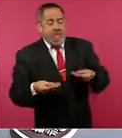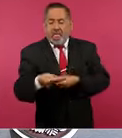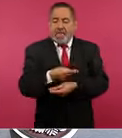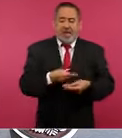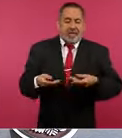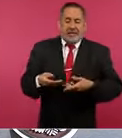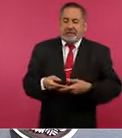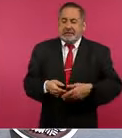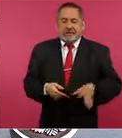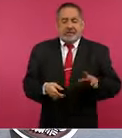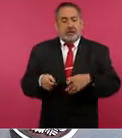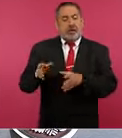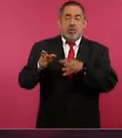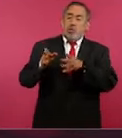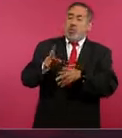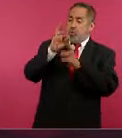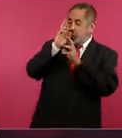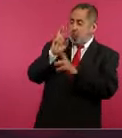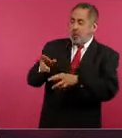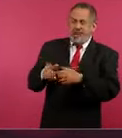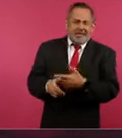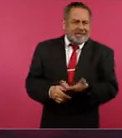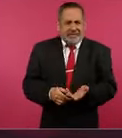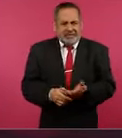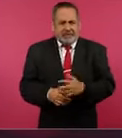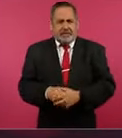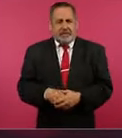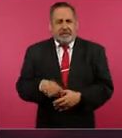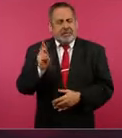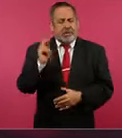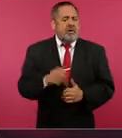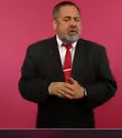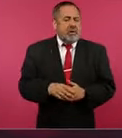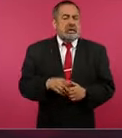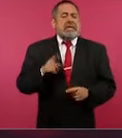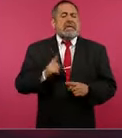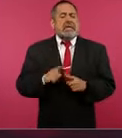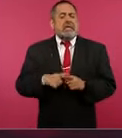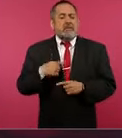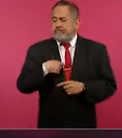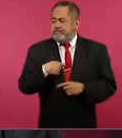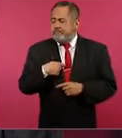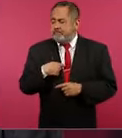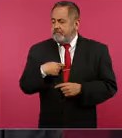esos no perdían ni siquiera su respetabilidad. Pero ¿quién ponía al presidente?